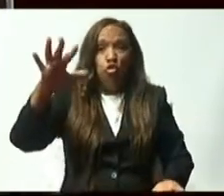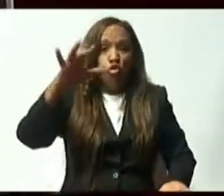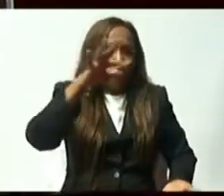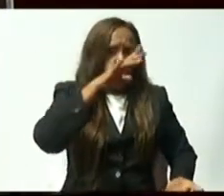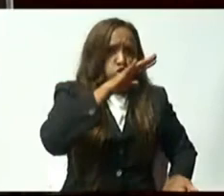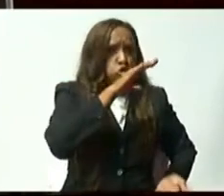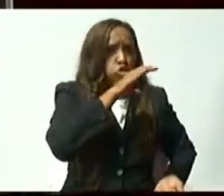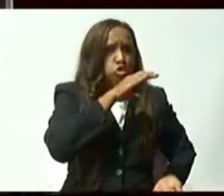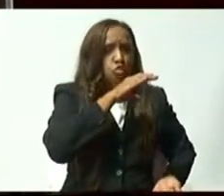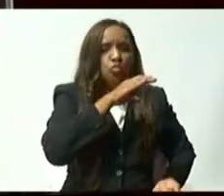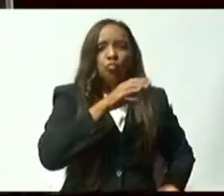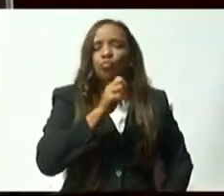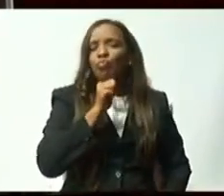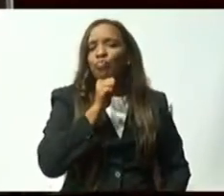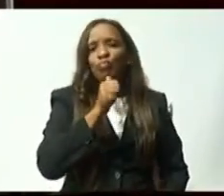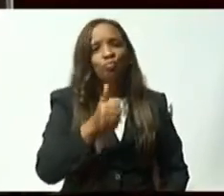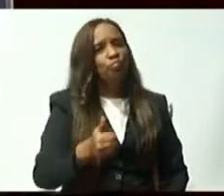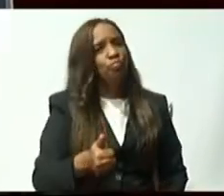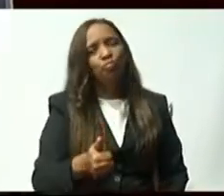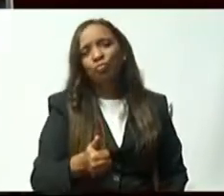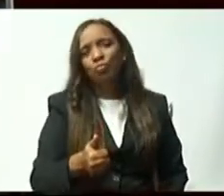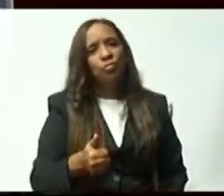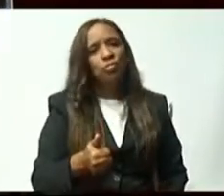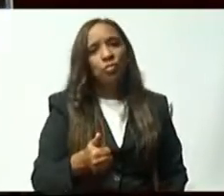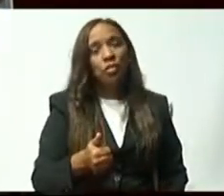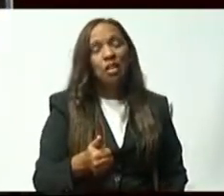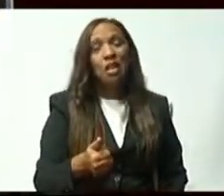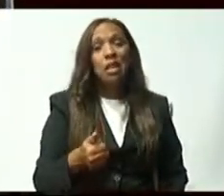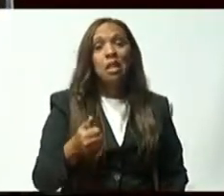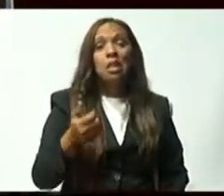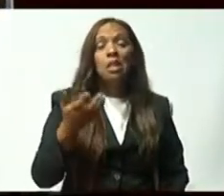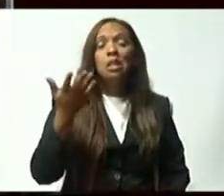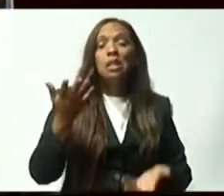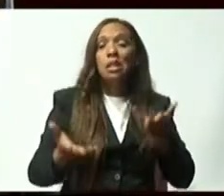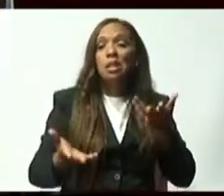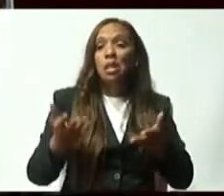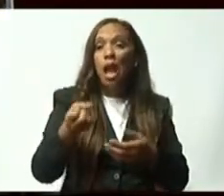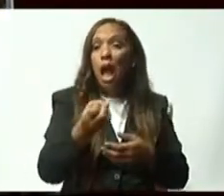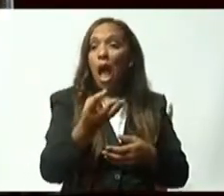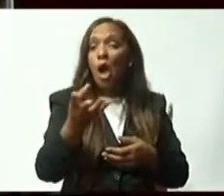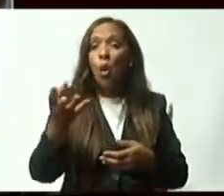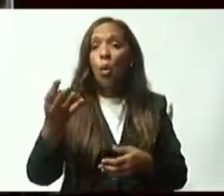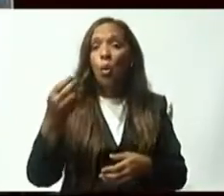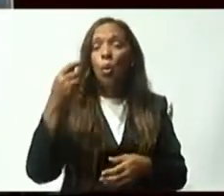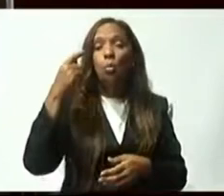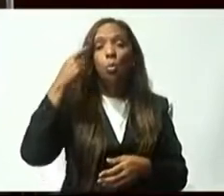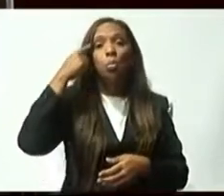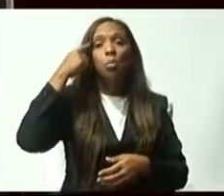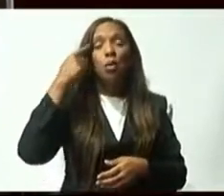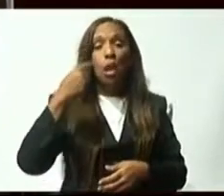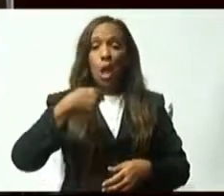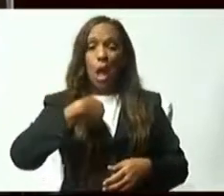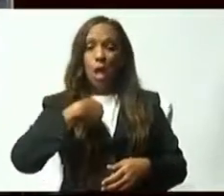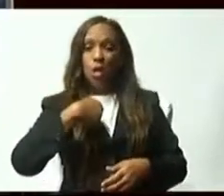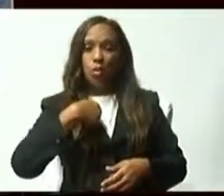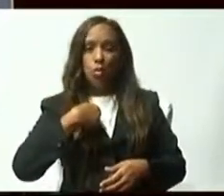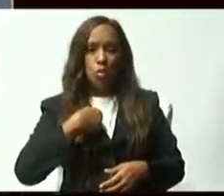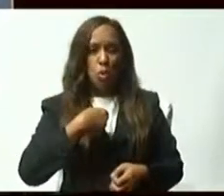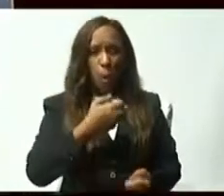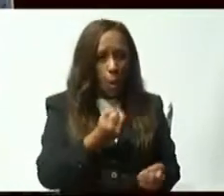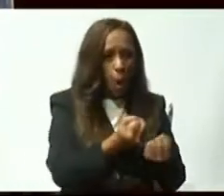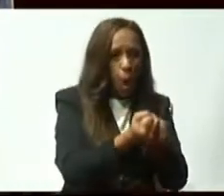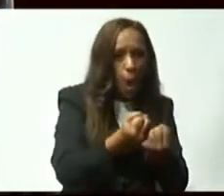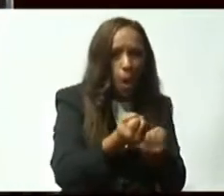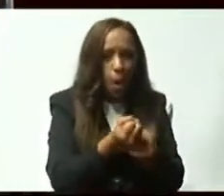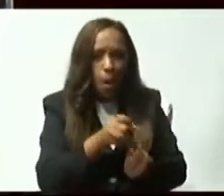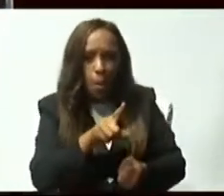de nada ni de nadie. Tengo cómo justificar cada centavo que gasté en mi campaña y cada